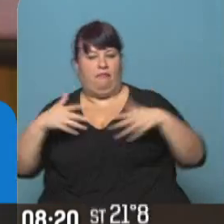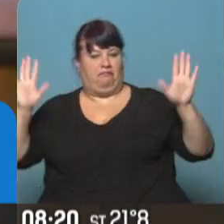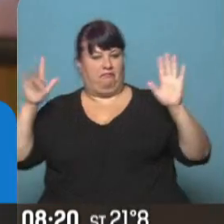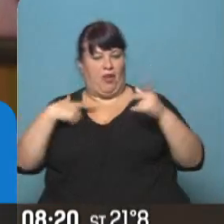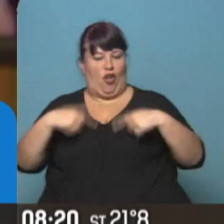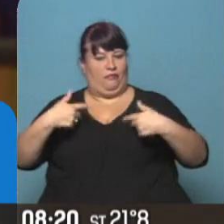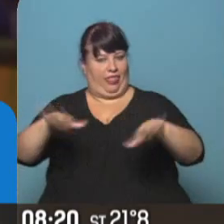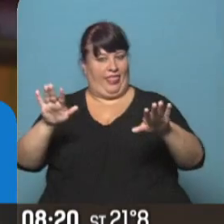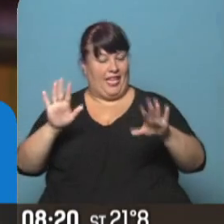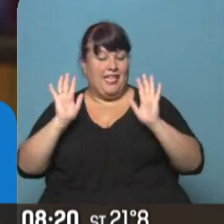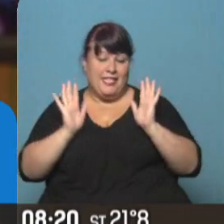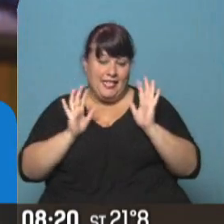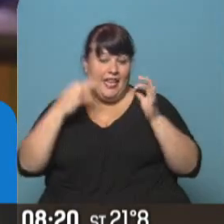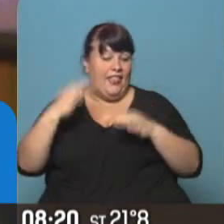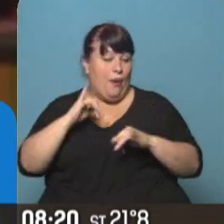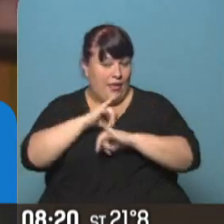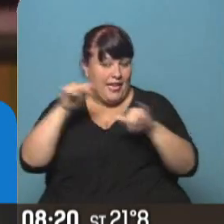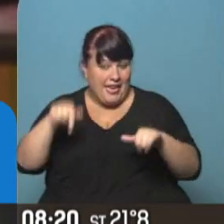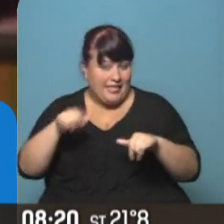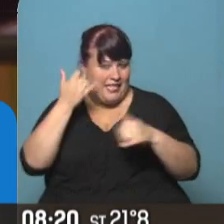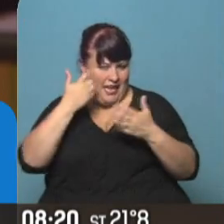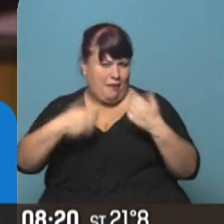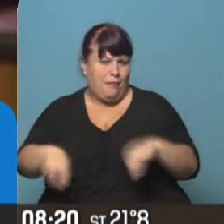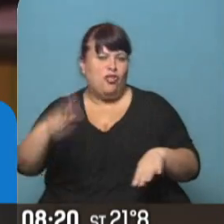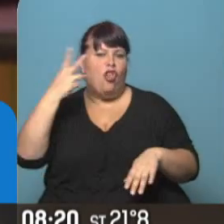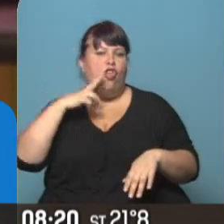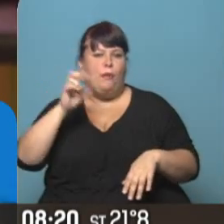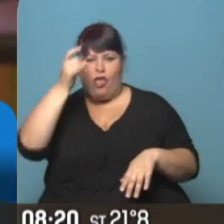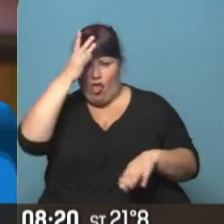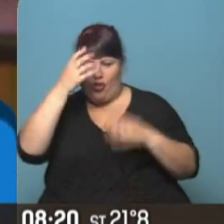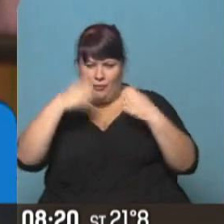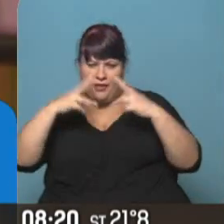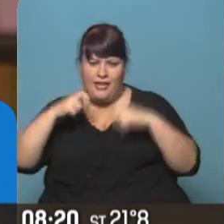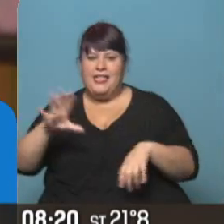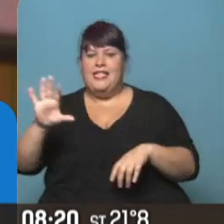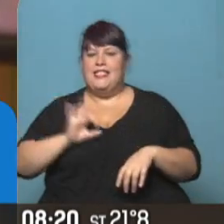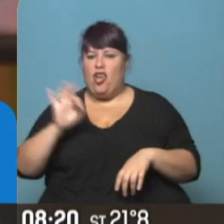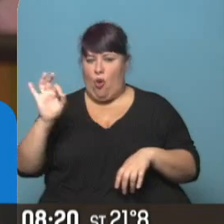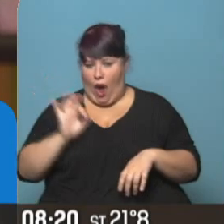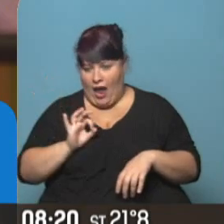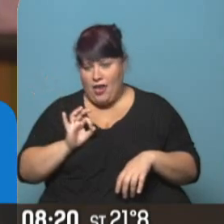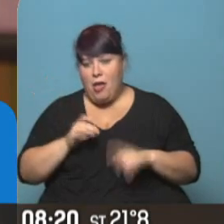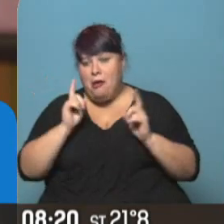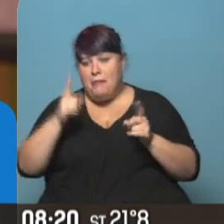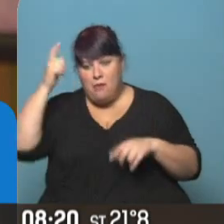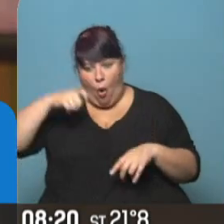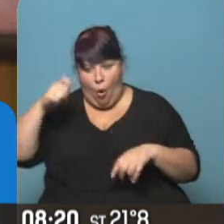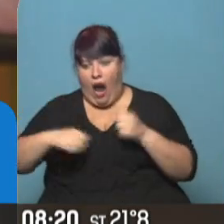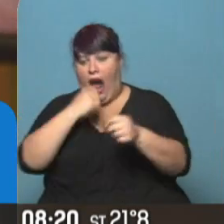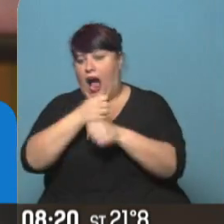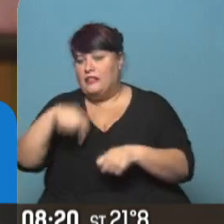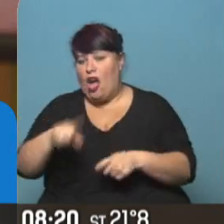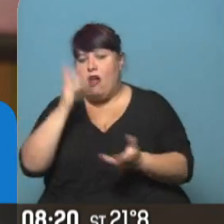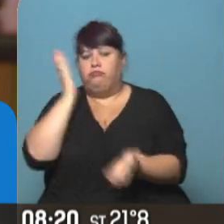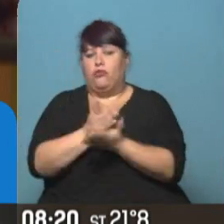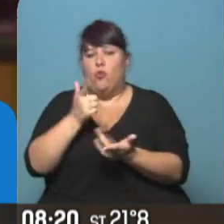pse de esos viernes y en realidad lo que hay que decir es que esta causa está abierta desde el año 2012 pasaron 5 años y es el propio juez el que hasta ahora no adoptó